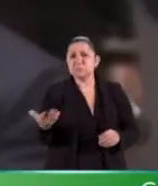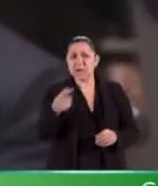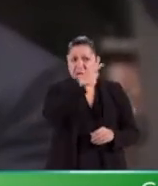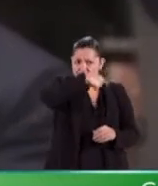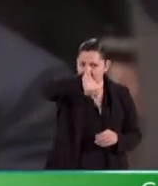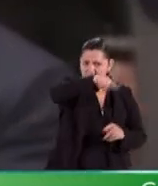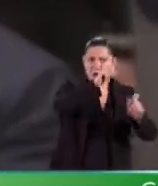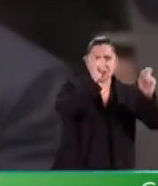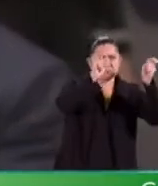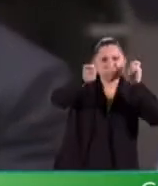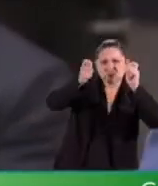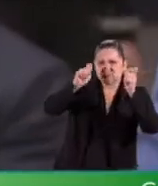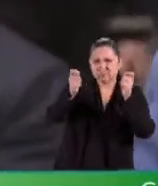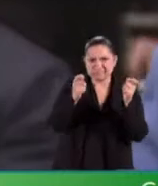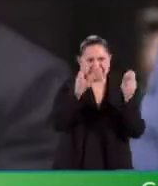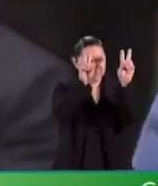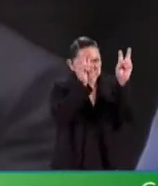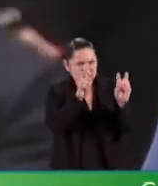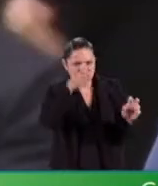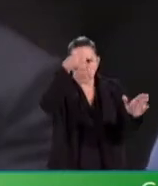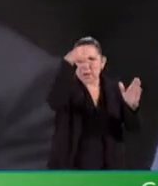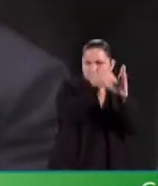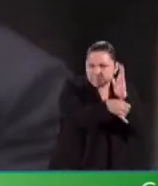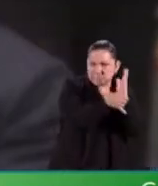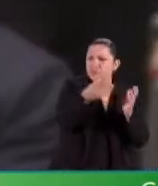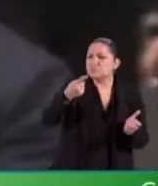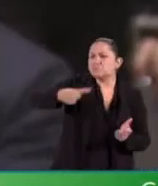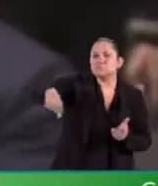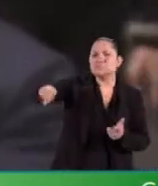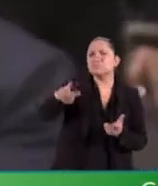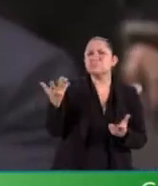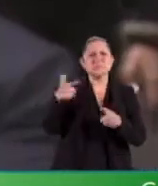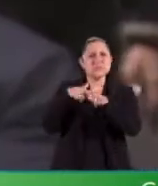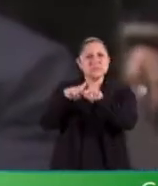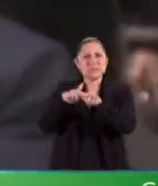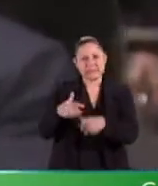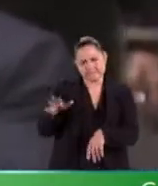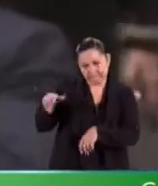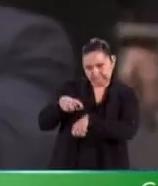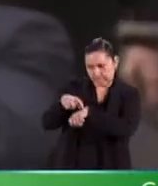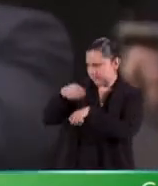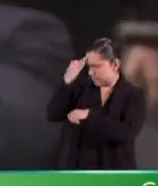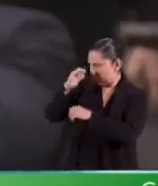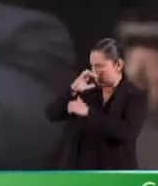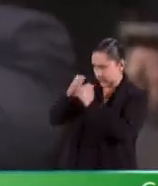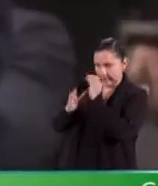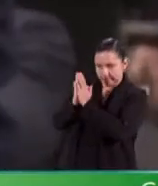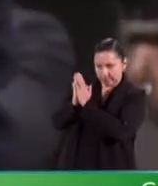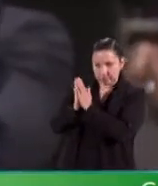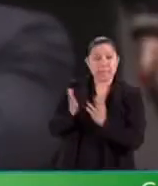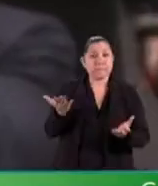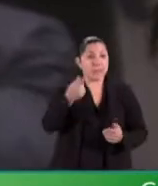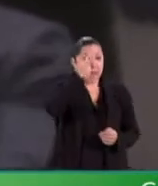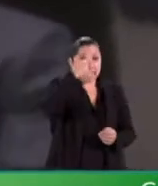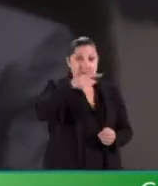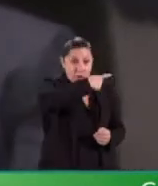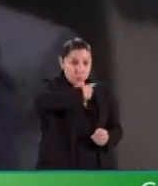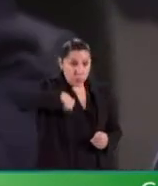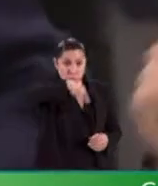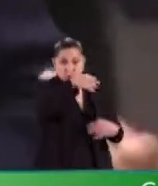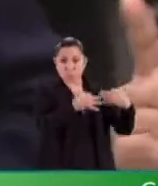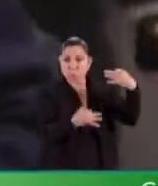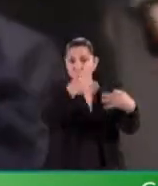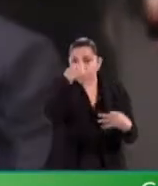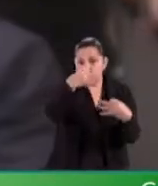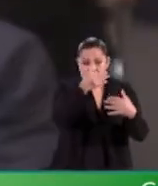y compañeros, seamos serios y honestos. Concluya, diputado. Para poder desempeñar la función judicial y hacer una